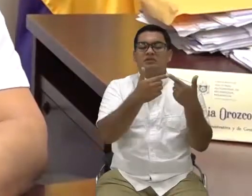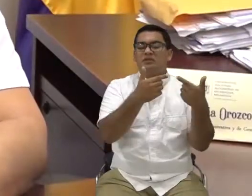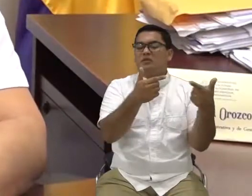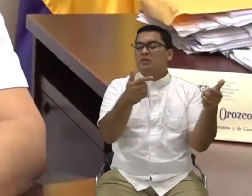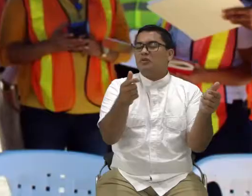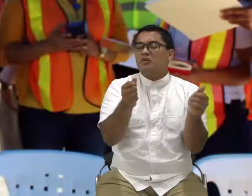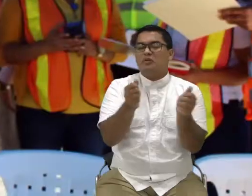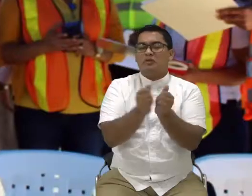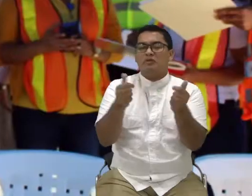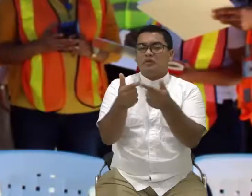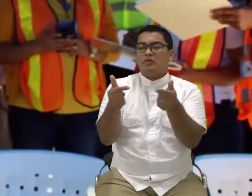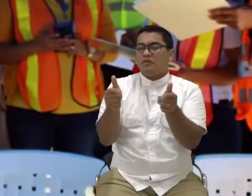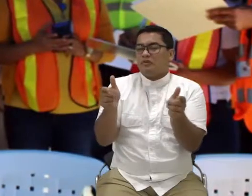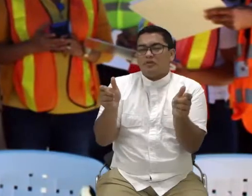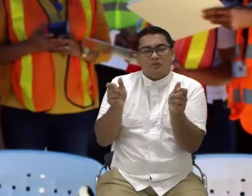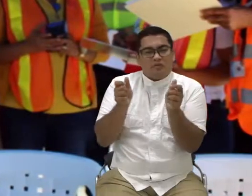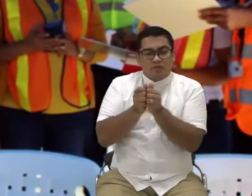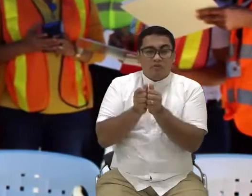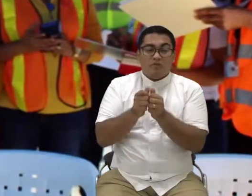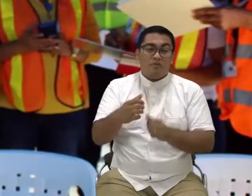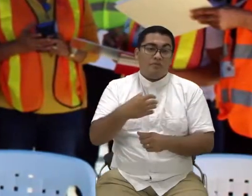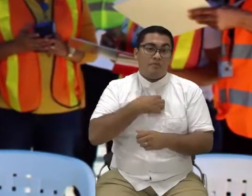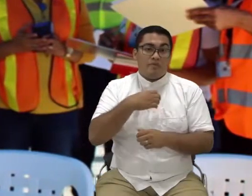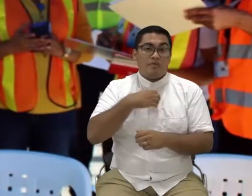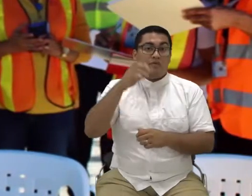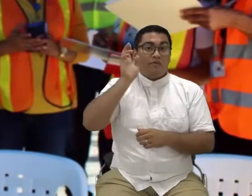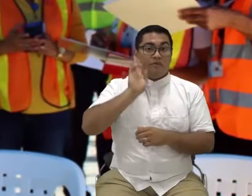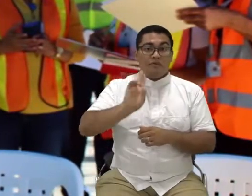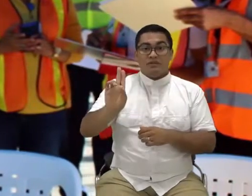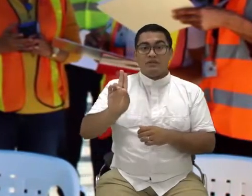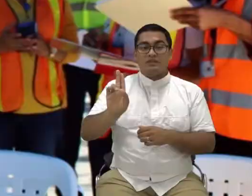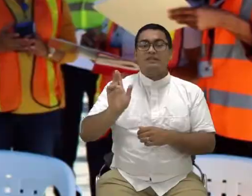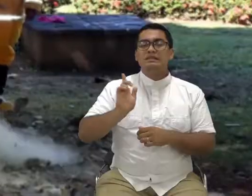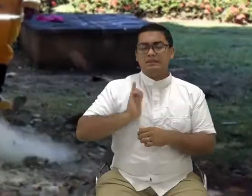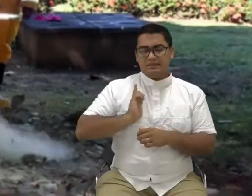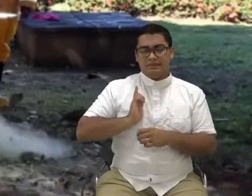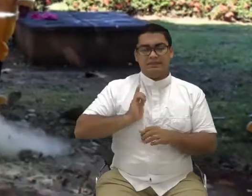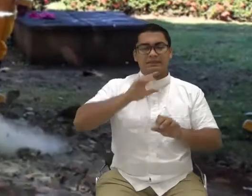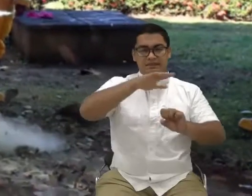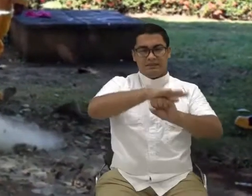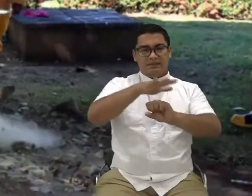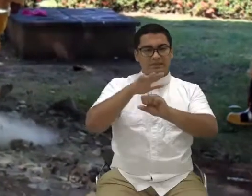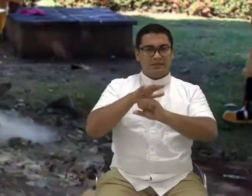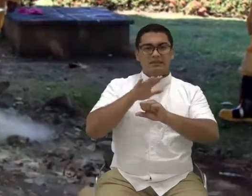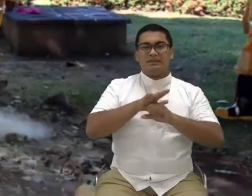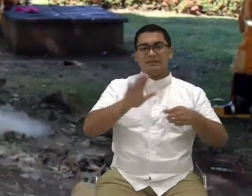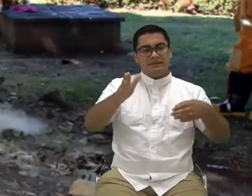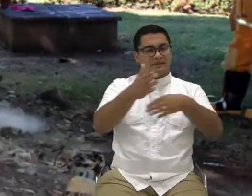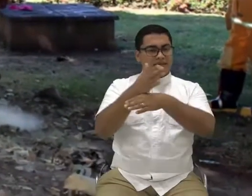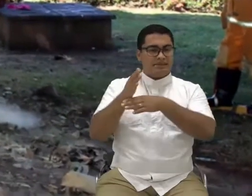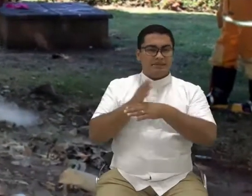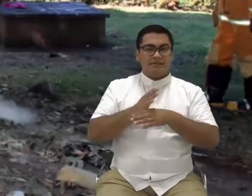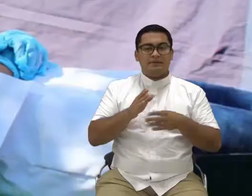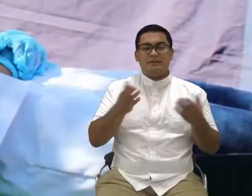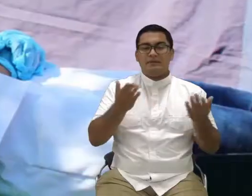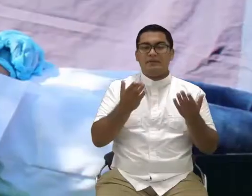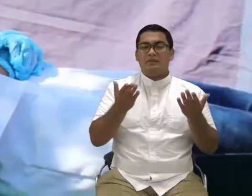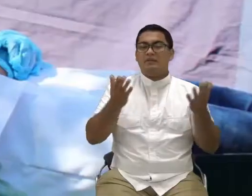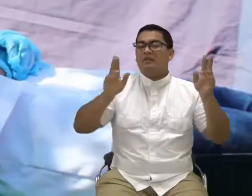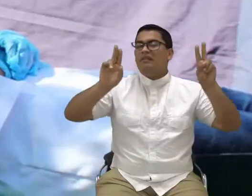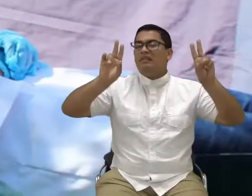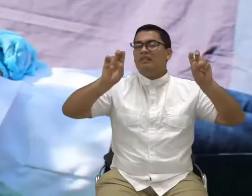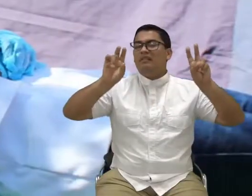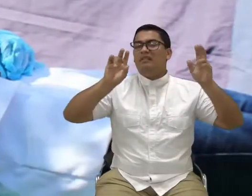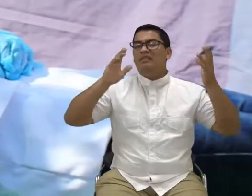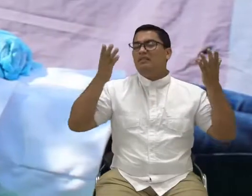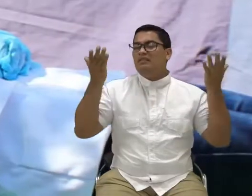las brigadas. Las brigadas a nivel institucional nosotros tenemos una comisión mixta encargada de